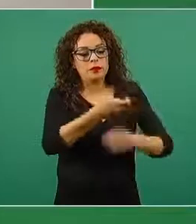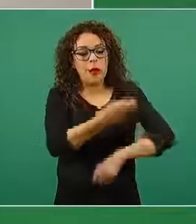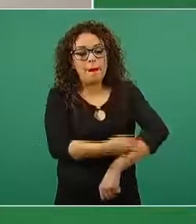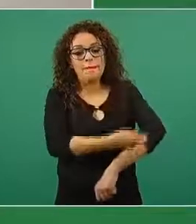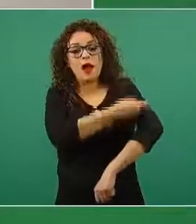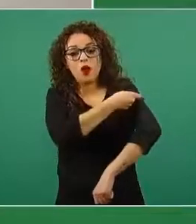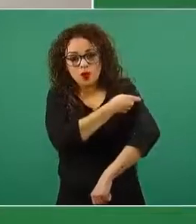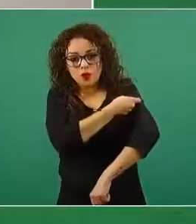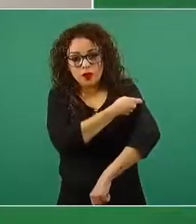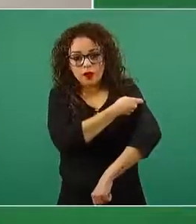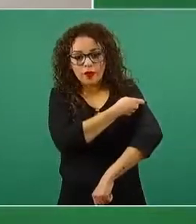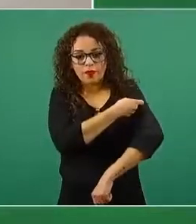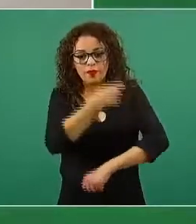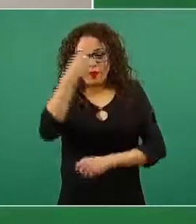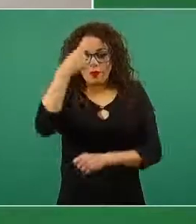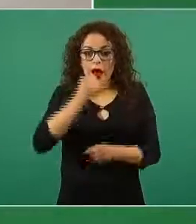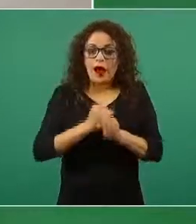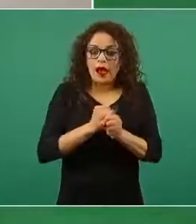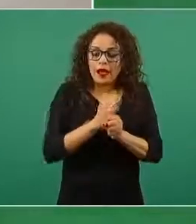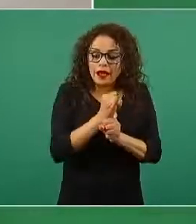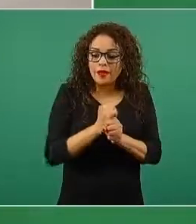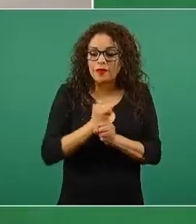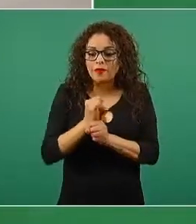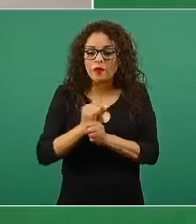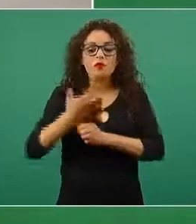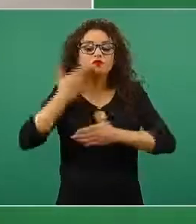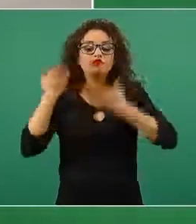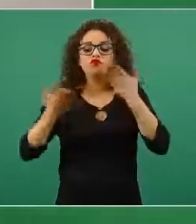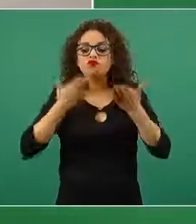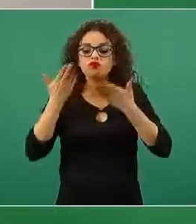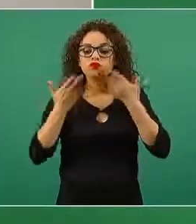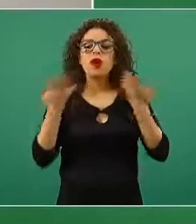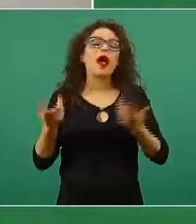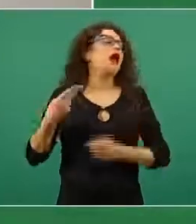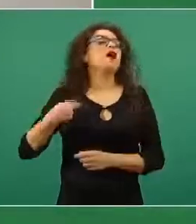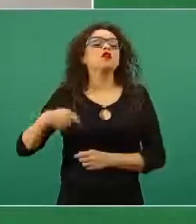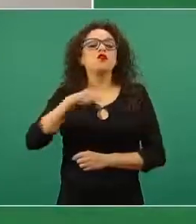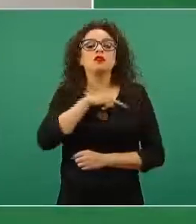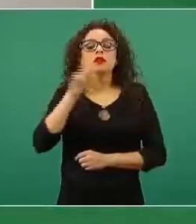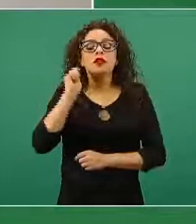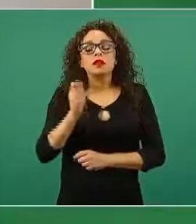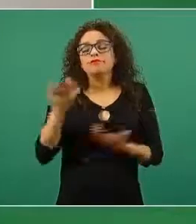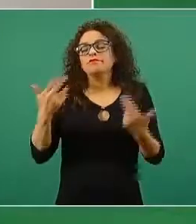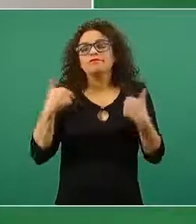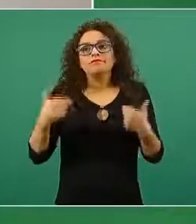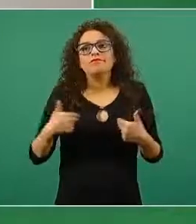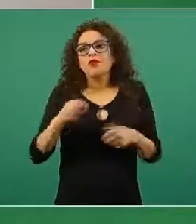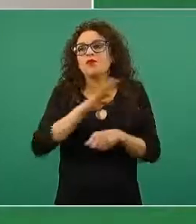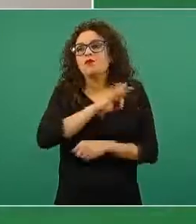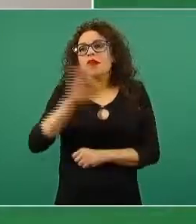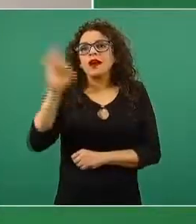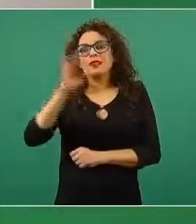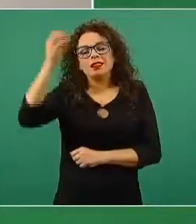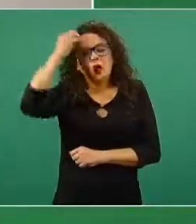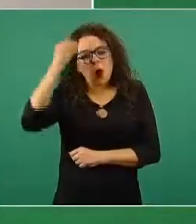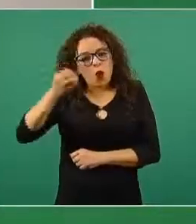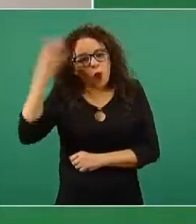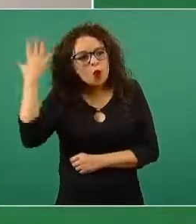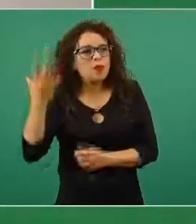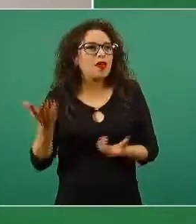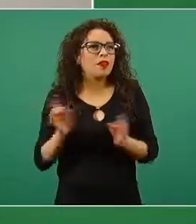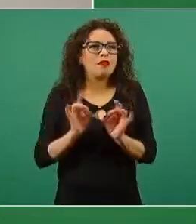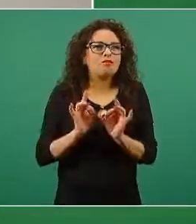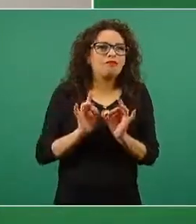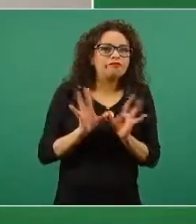vacuna en investigación, pues como seres humanos podemos tener olvidos, podemos tener